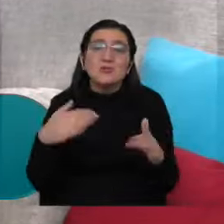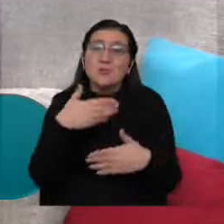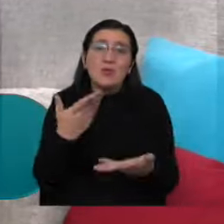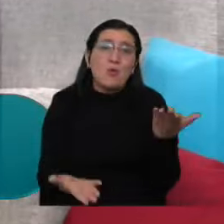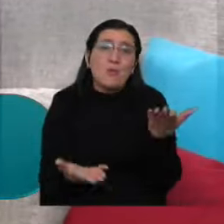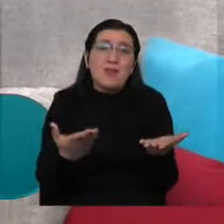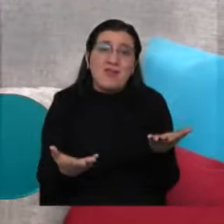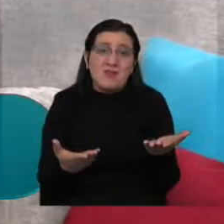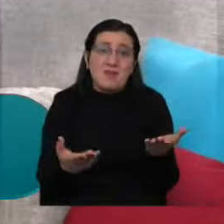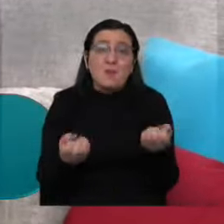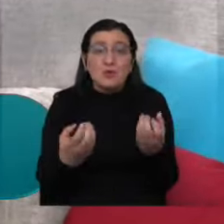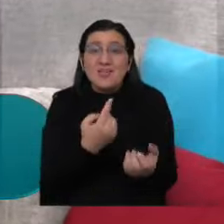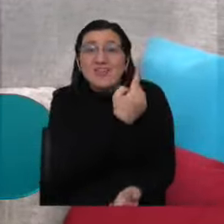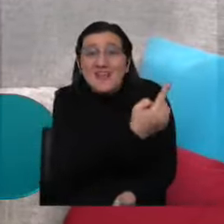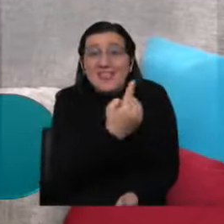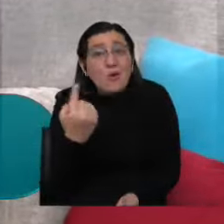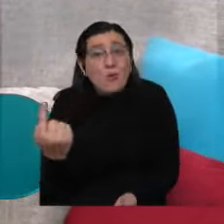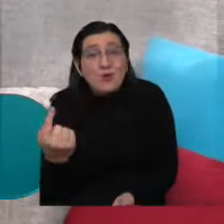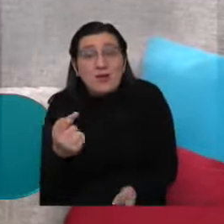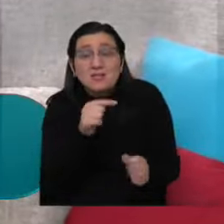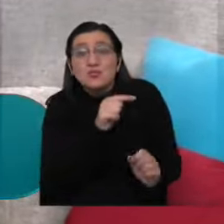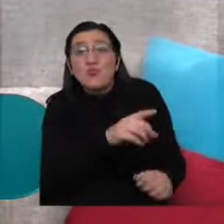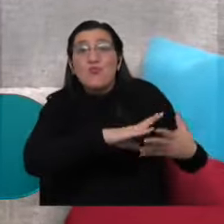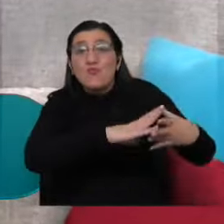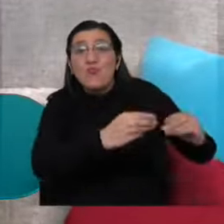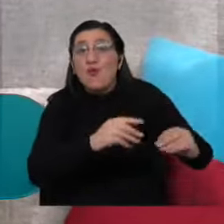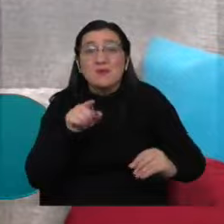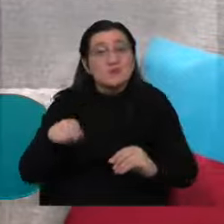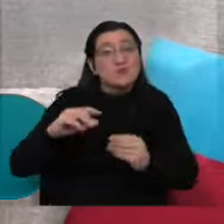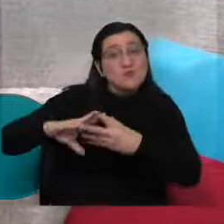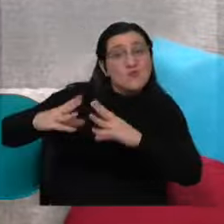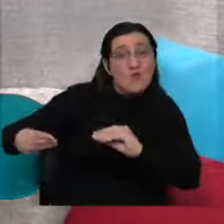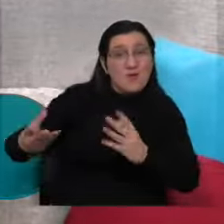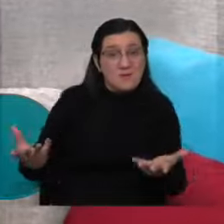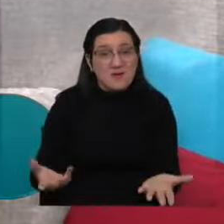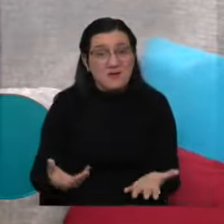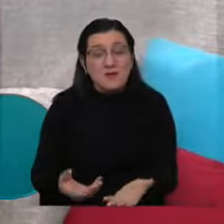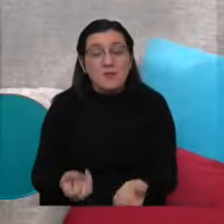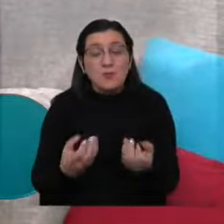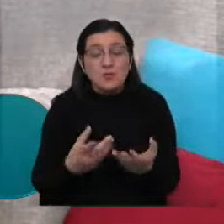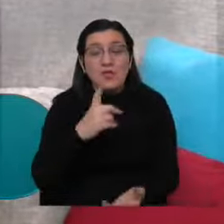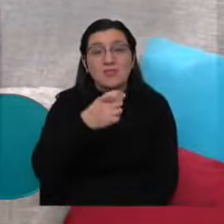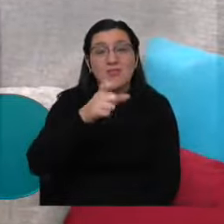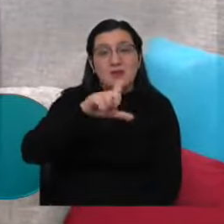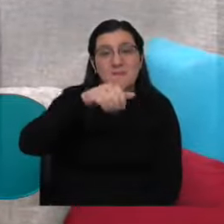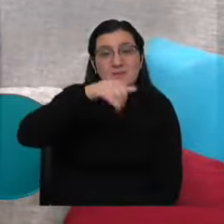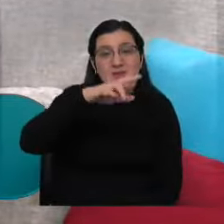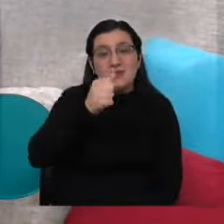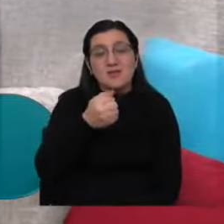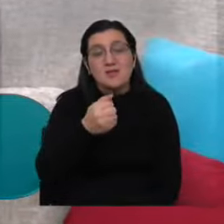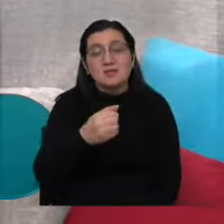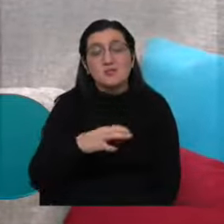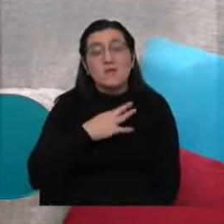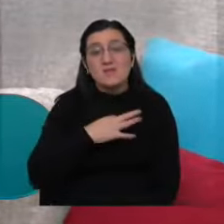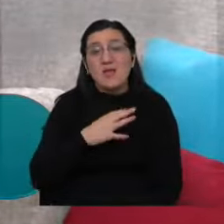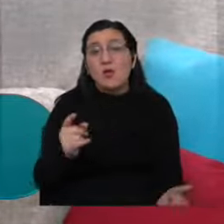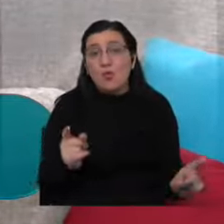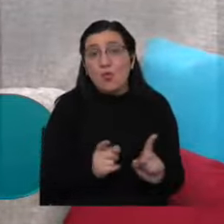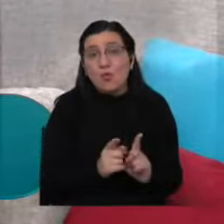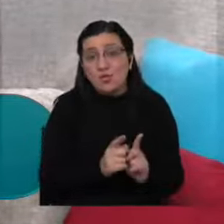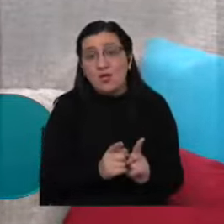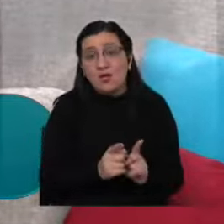una creo que en su lugar no creo que que Gabriel delmira Perdón en esa vida acotada y y muy truculenta con una cantidad de emociones muy grandes en su